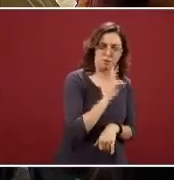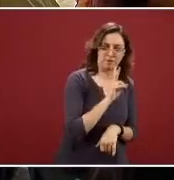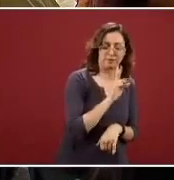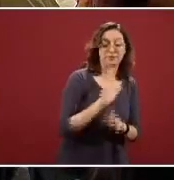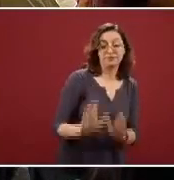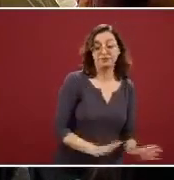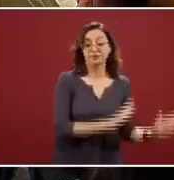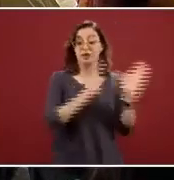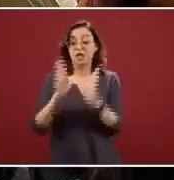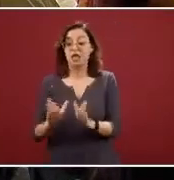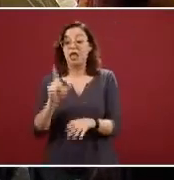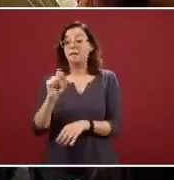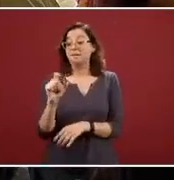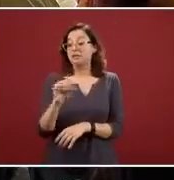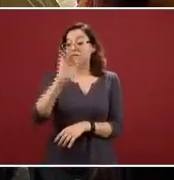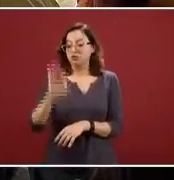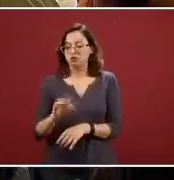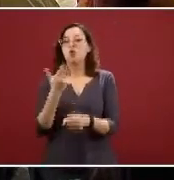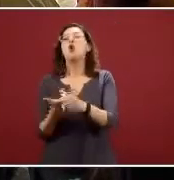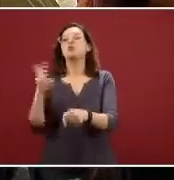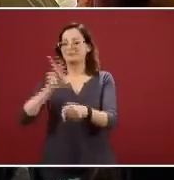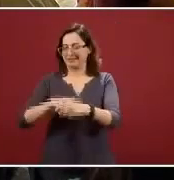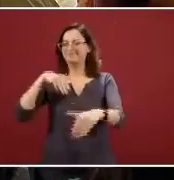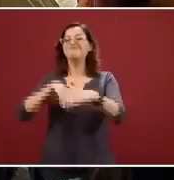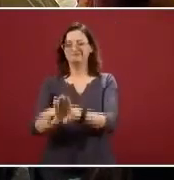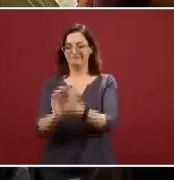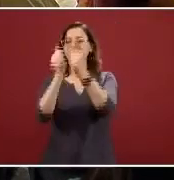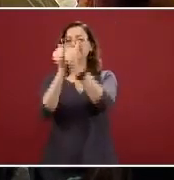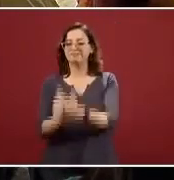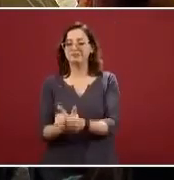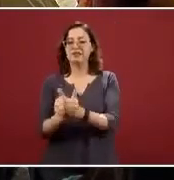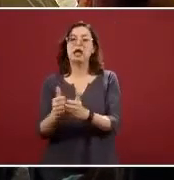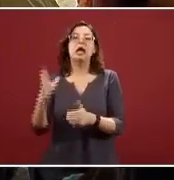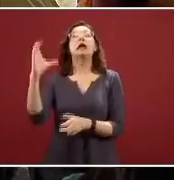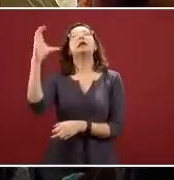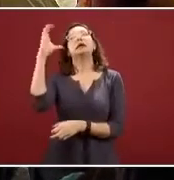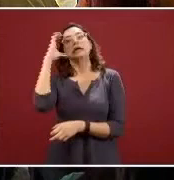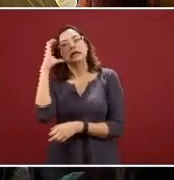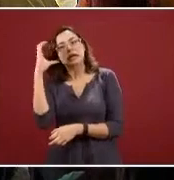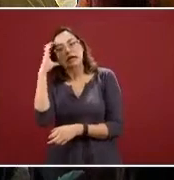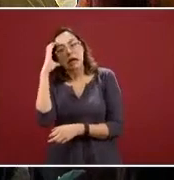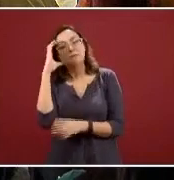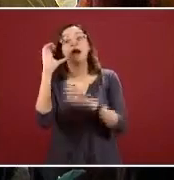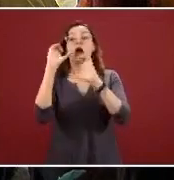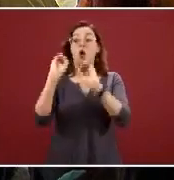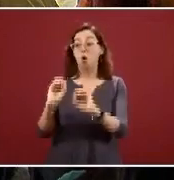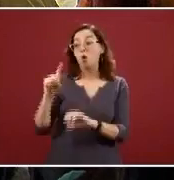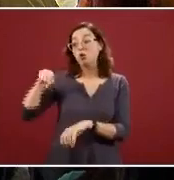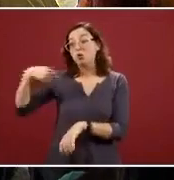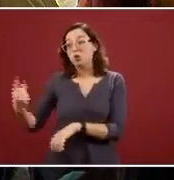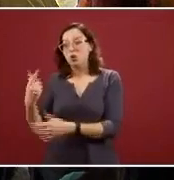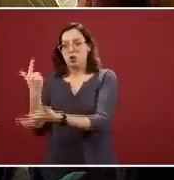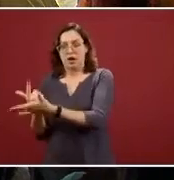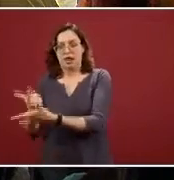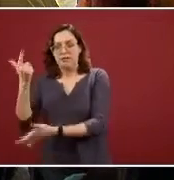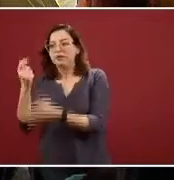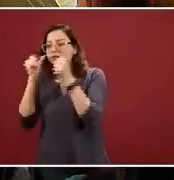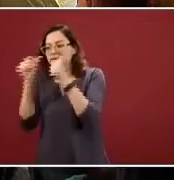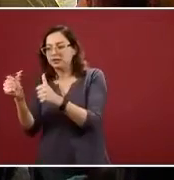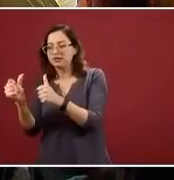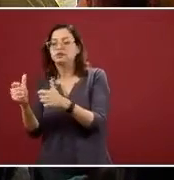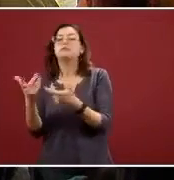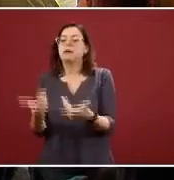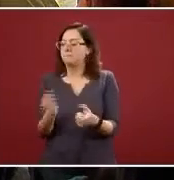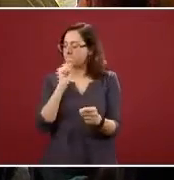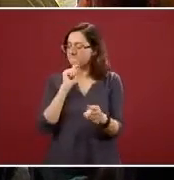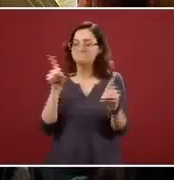son 20%, ya sea en camas de hospital general o en terapia intensiva, lo que también calculamos son insumos para la toma de